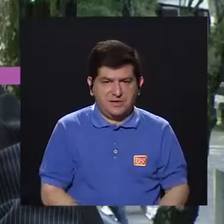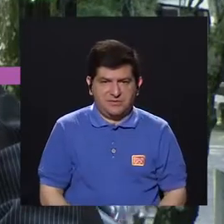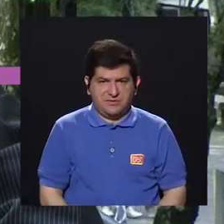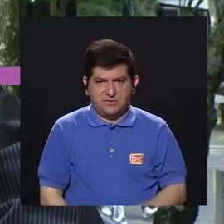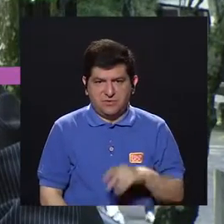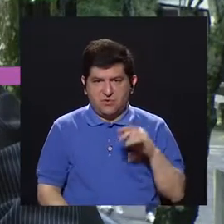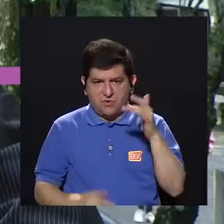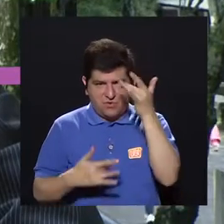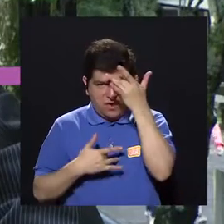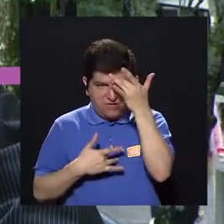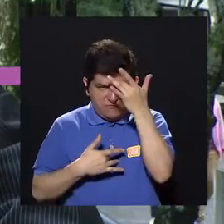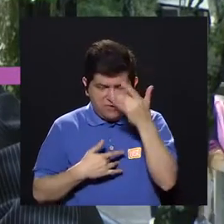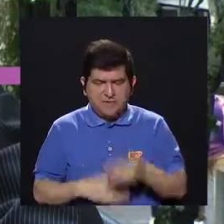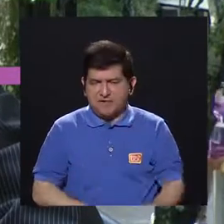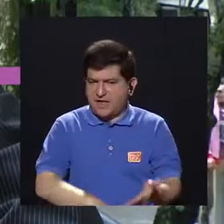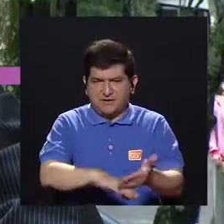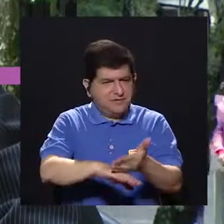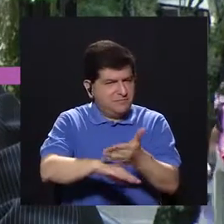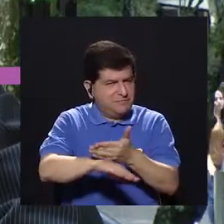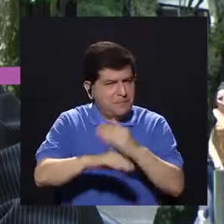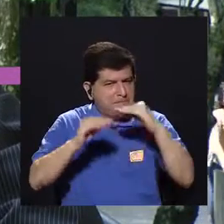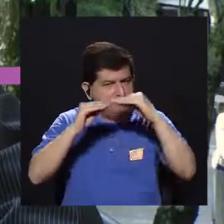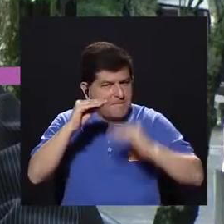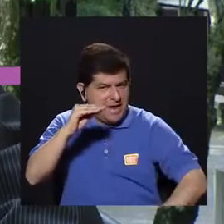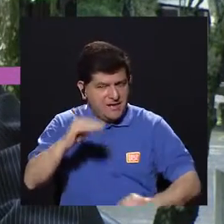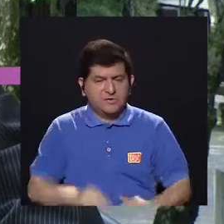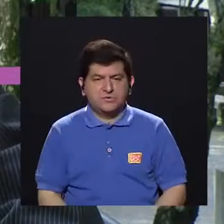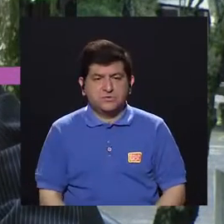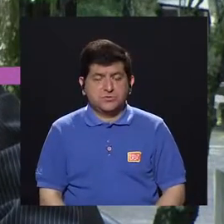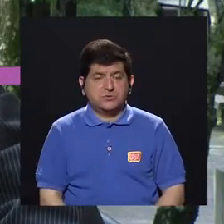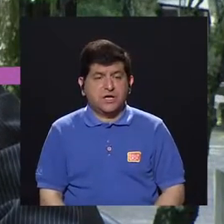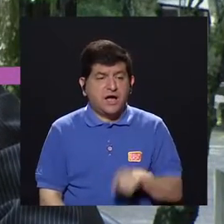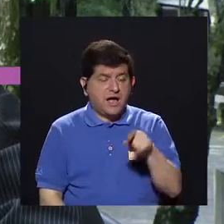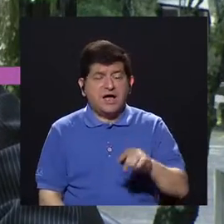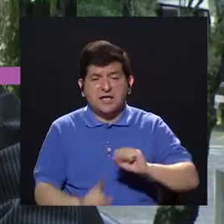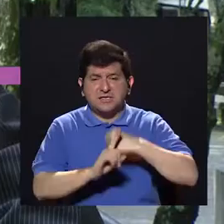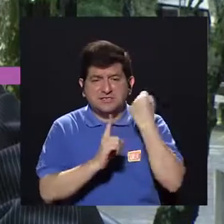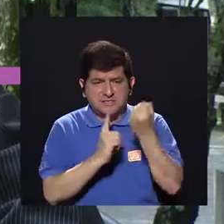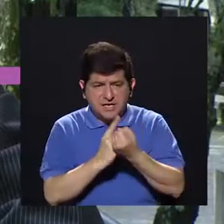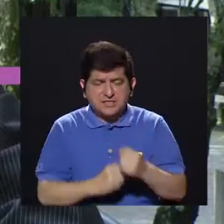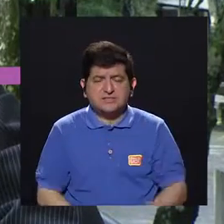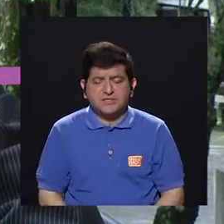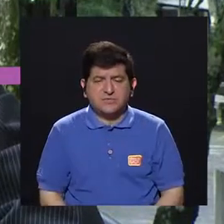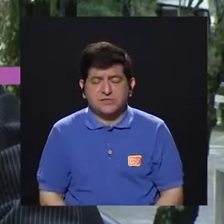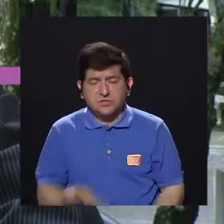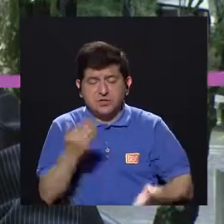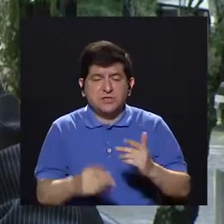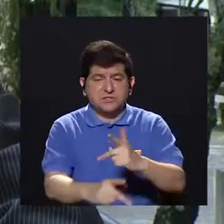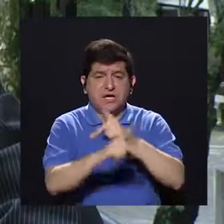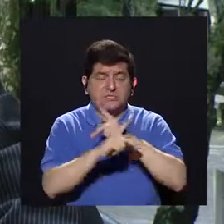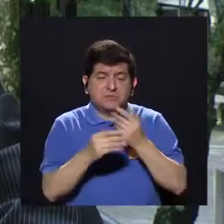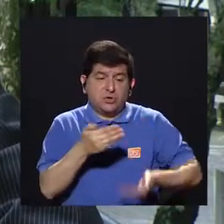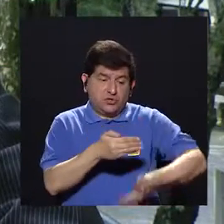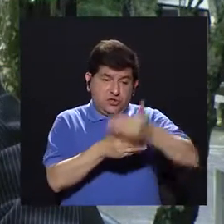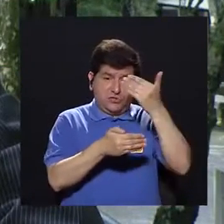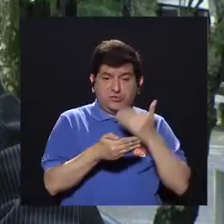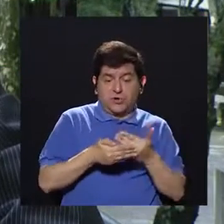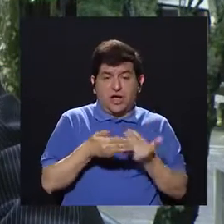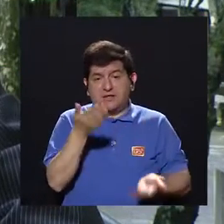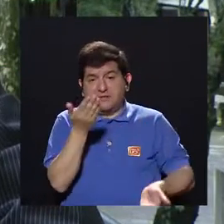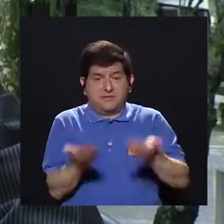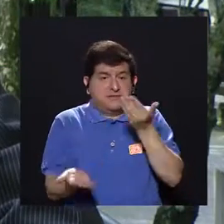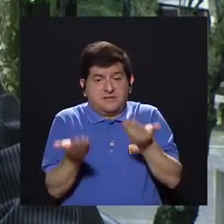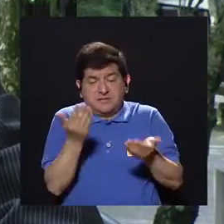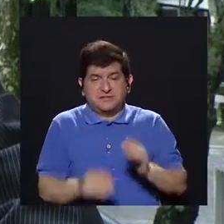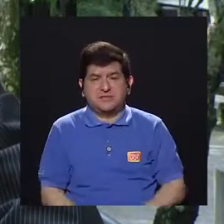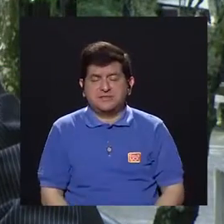tratamiento se ha visto que la enfermedad progresa menos. En otras palabras, doctor, si empieza a llover y empieza a usar una sombrilla más